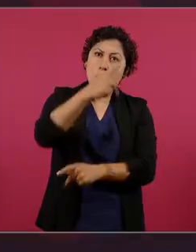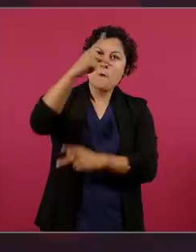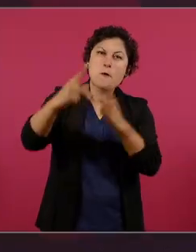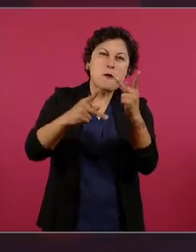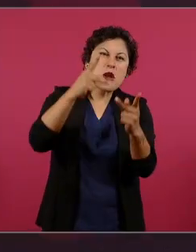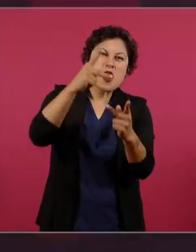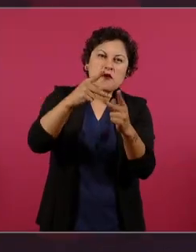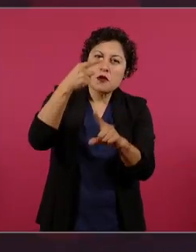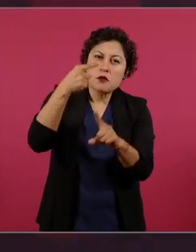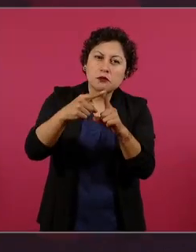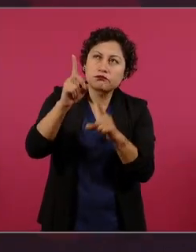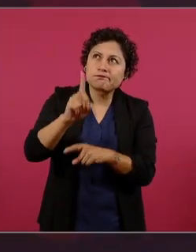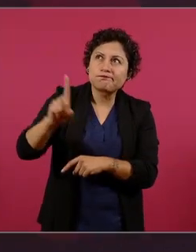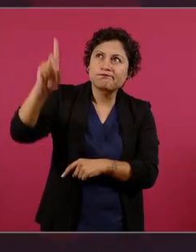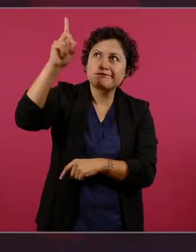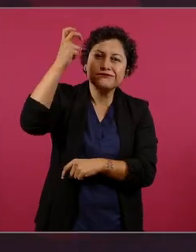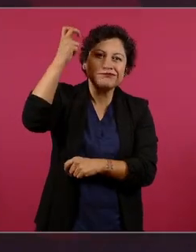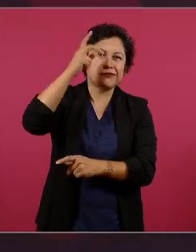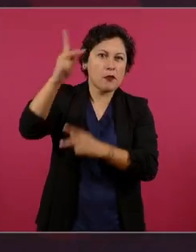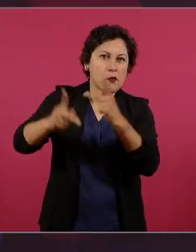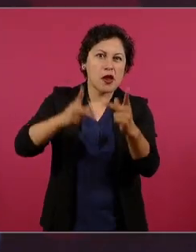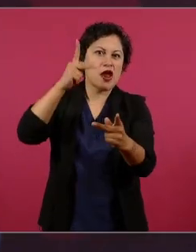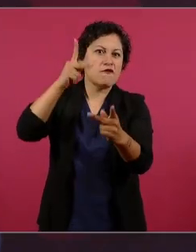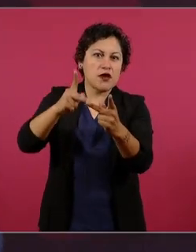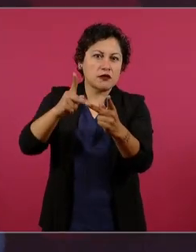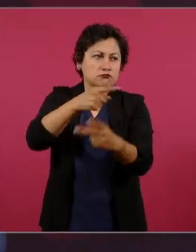Entonces, ¿por qué no aceptar? ¿Por qué no